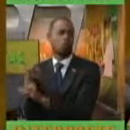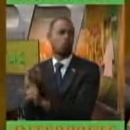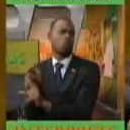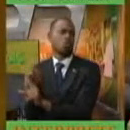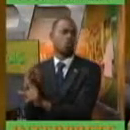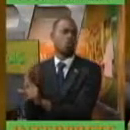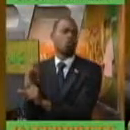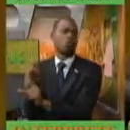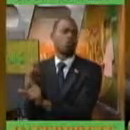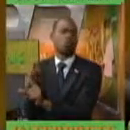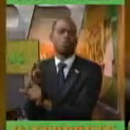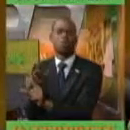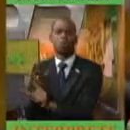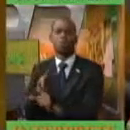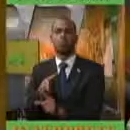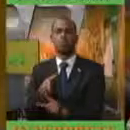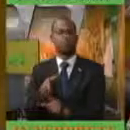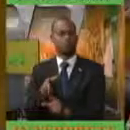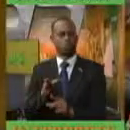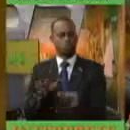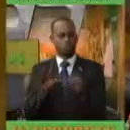concentro.